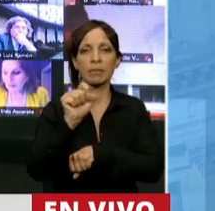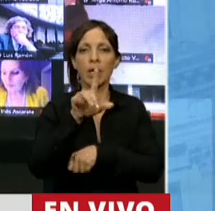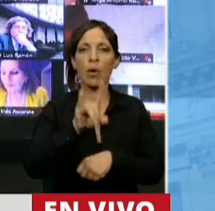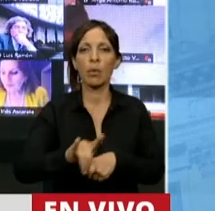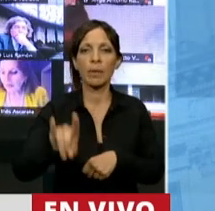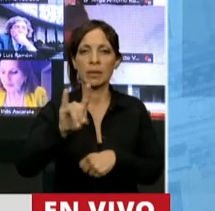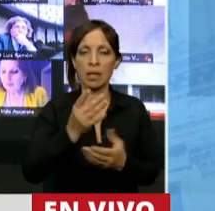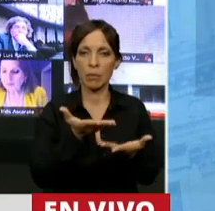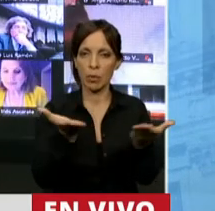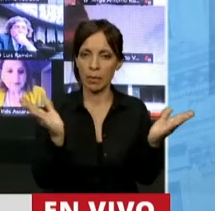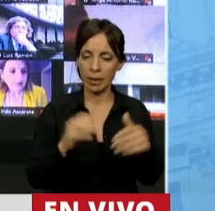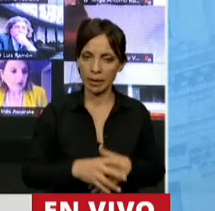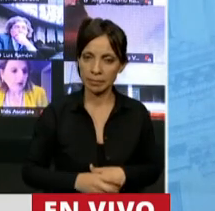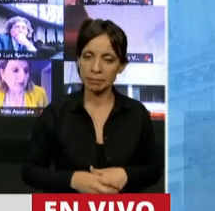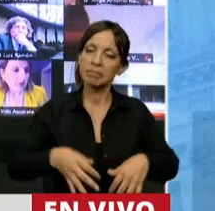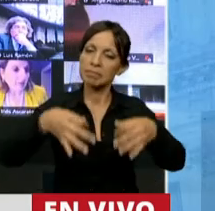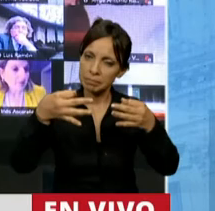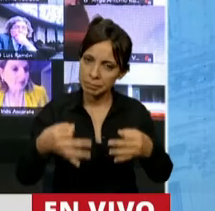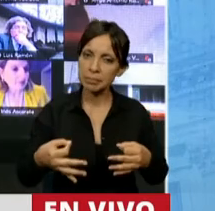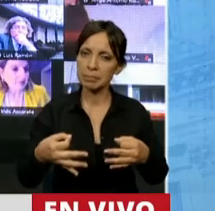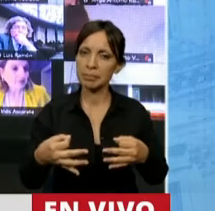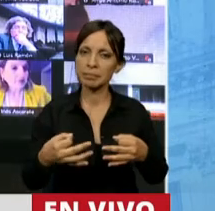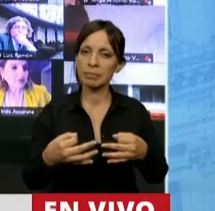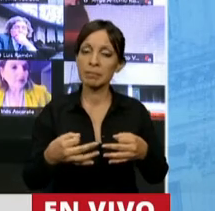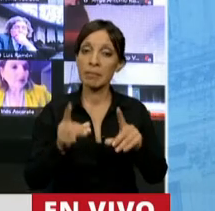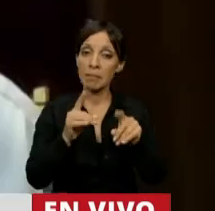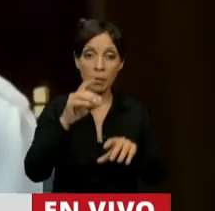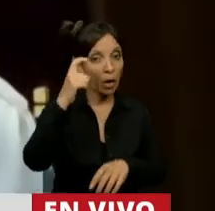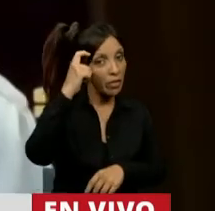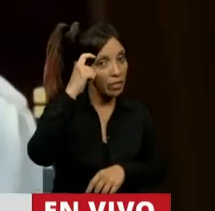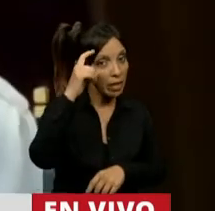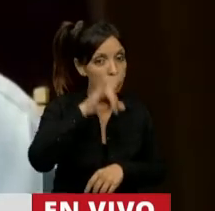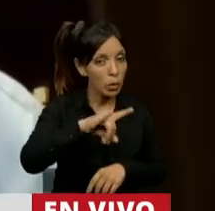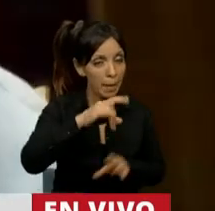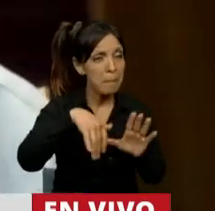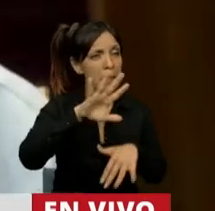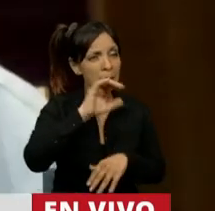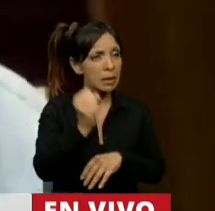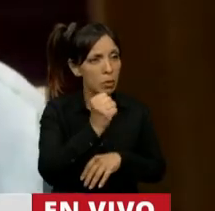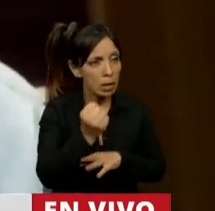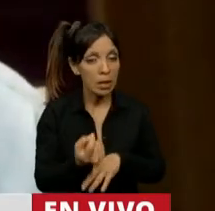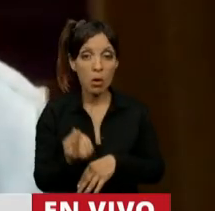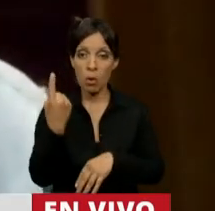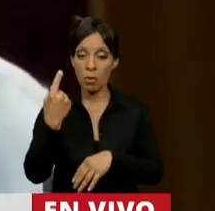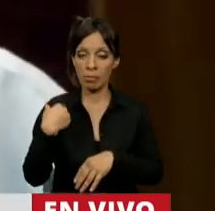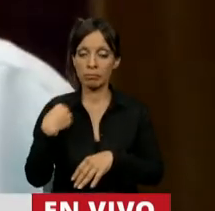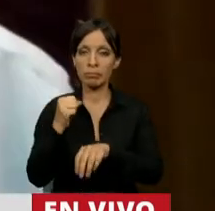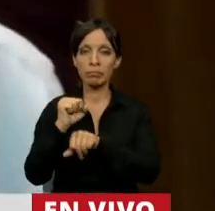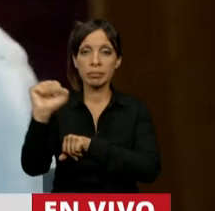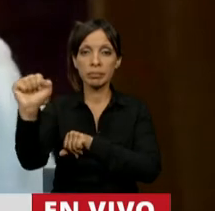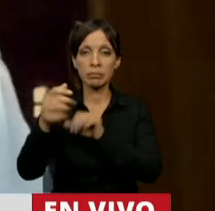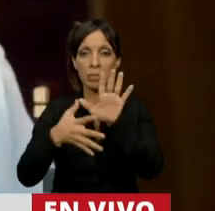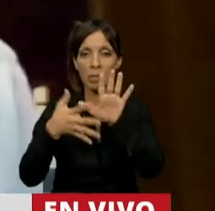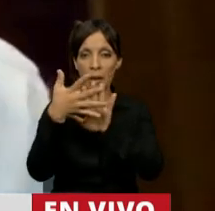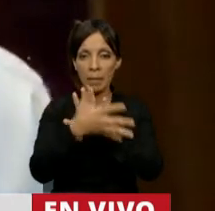universidad pública y más precisamente de una de las 10 universidades más importantes de nuestra América, que es